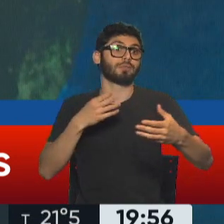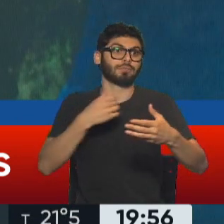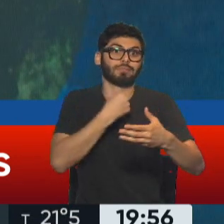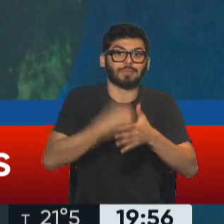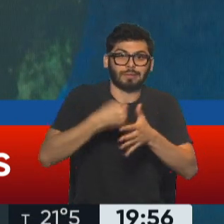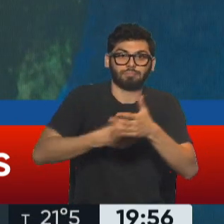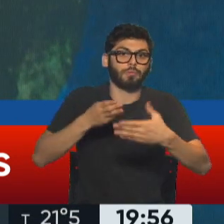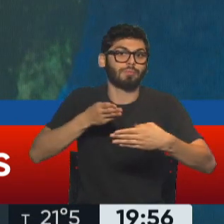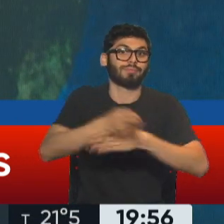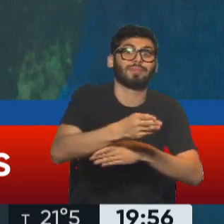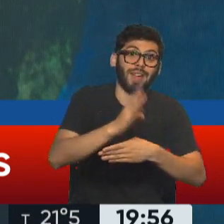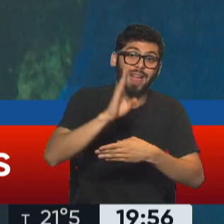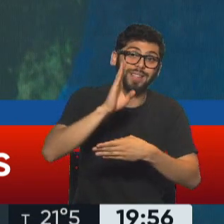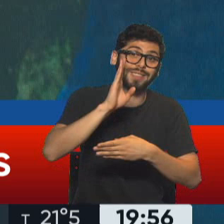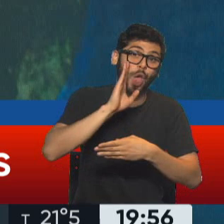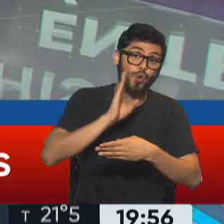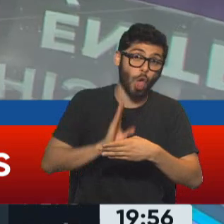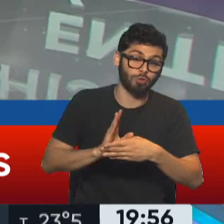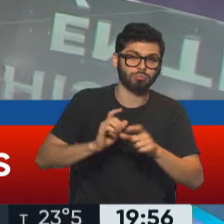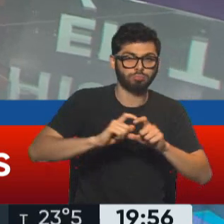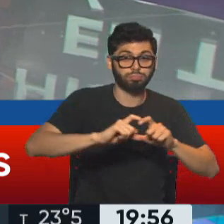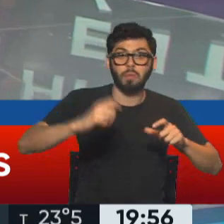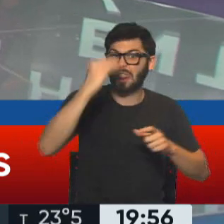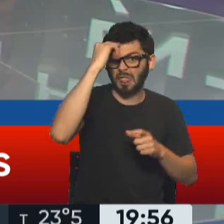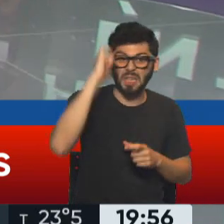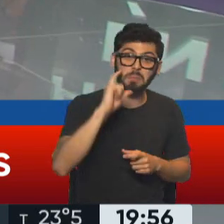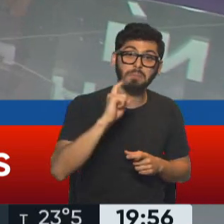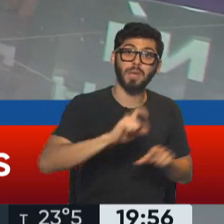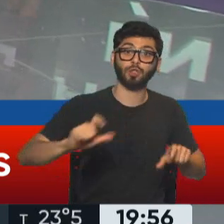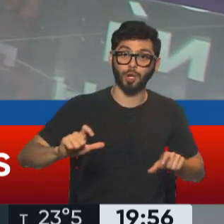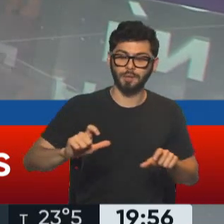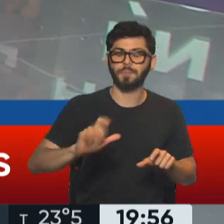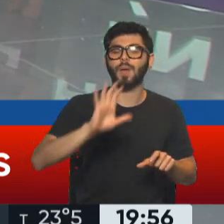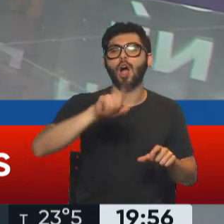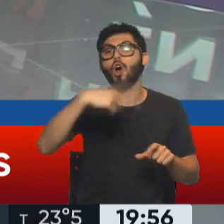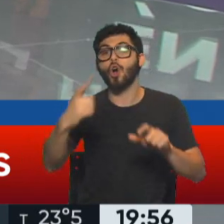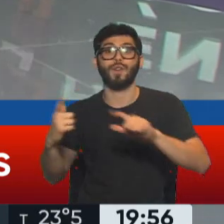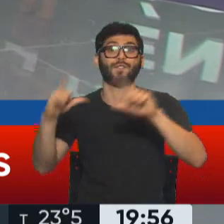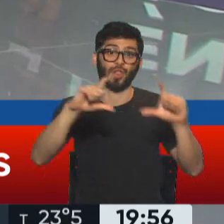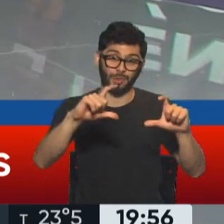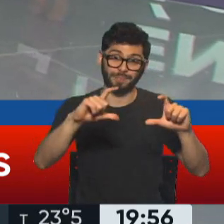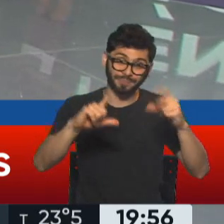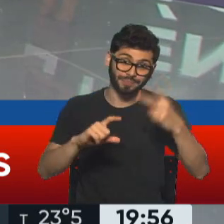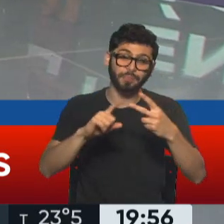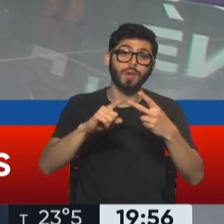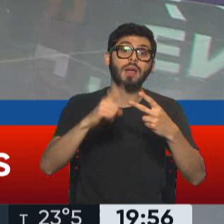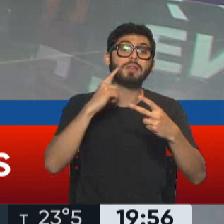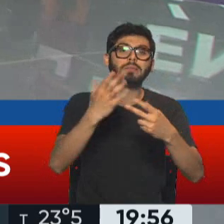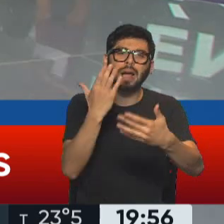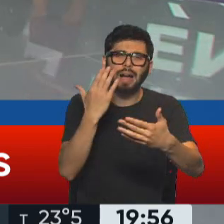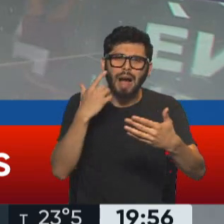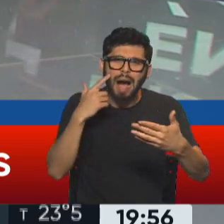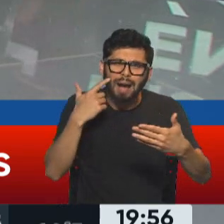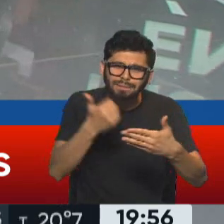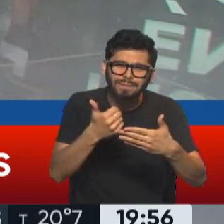y acceder a Estados Unidos. Y vamos a ver la primera imagen, Diana. Sí. En este caso, si querés, podemos acercarnos aquí y verla,